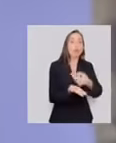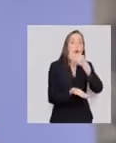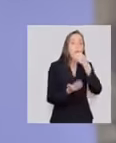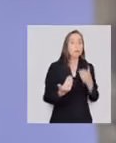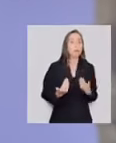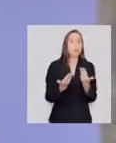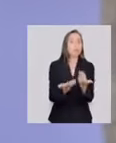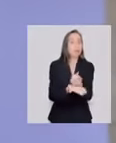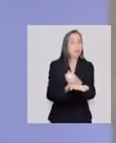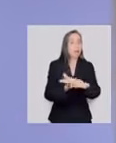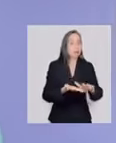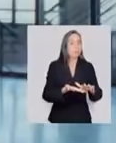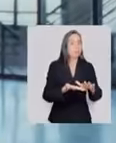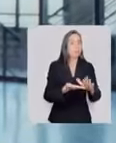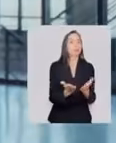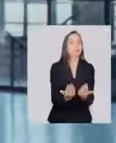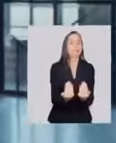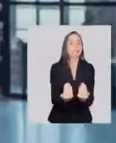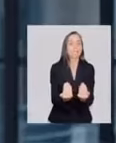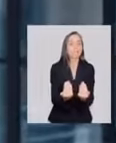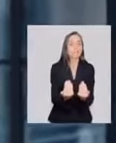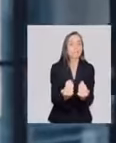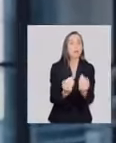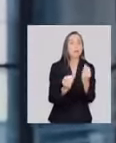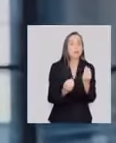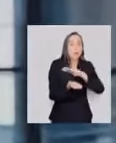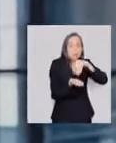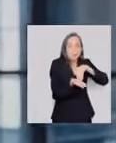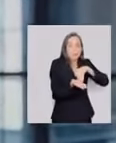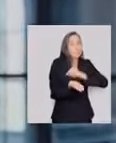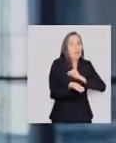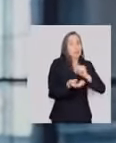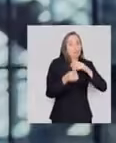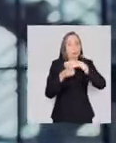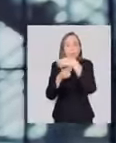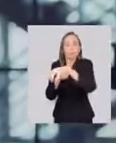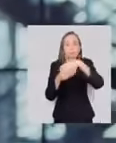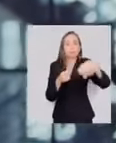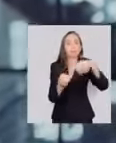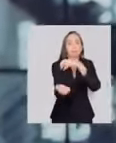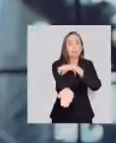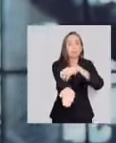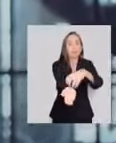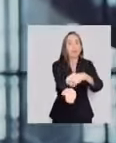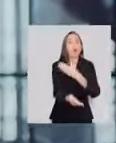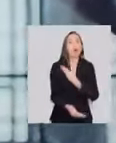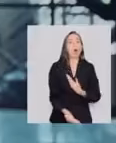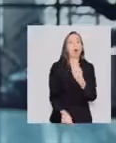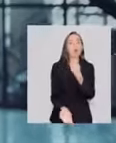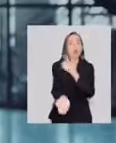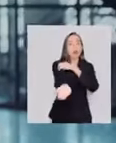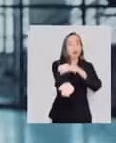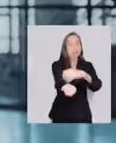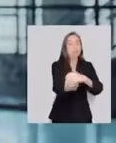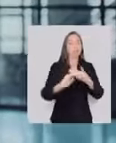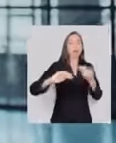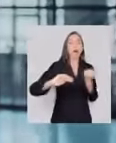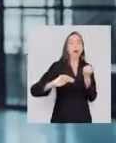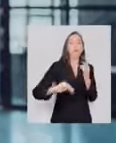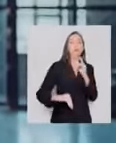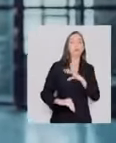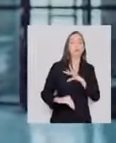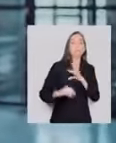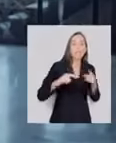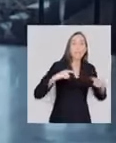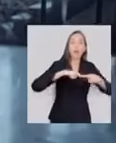medicamentos gratis y con cobertura. Necesitamos una efectiva descentralización con gobiernos regionales autónomos que permitan tener a